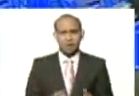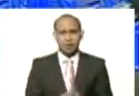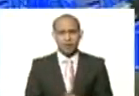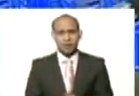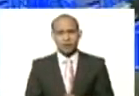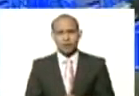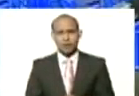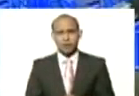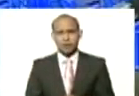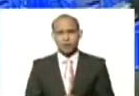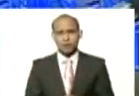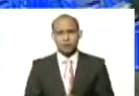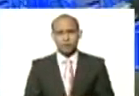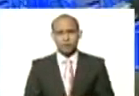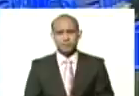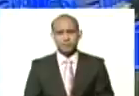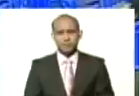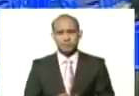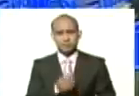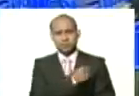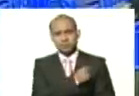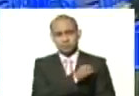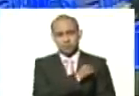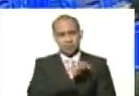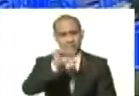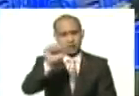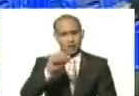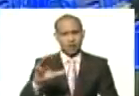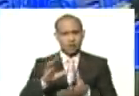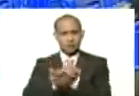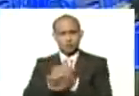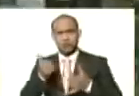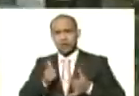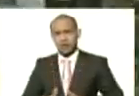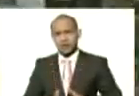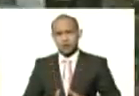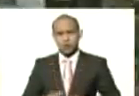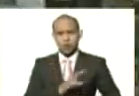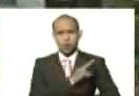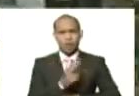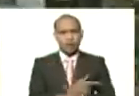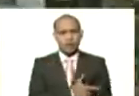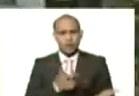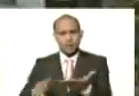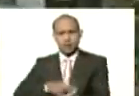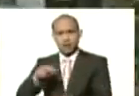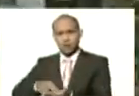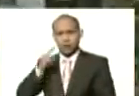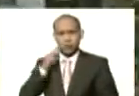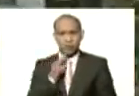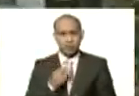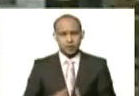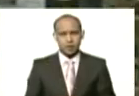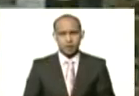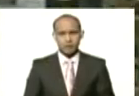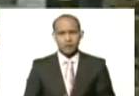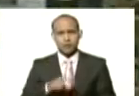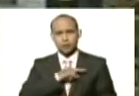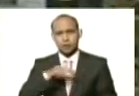a sus camaradas, compañeros e hijos de la Fuerza Armada Nacional Bolivariana.